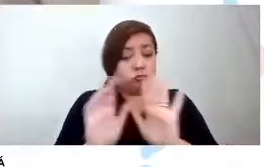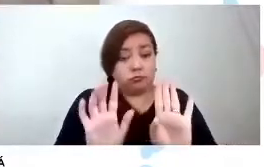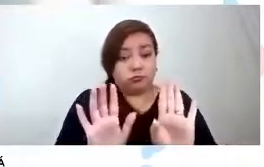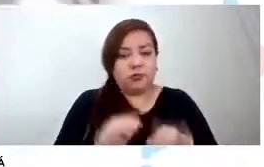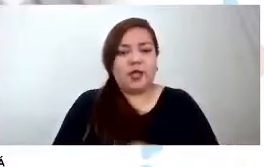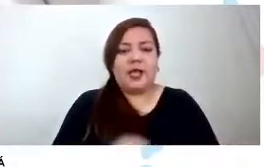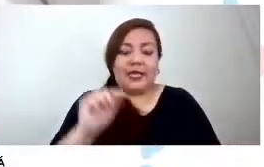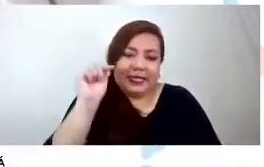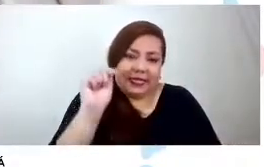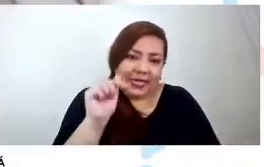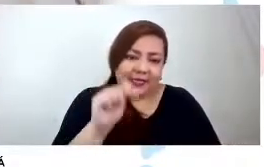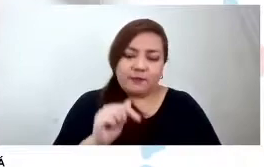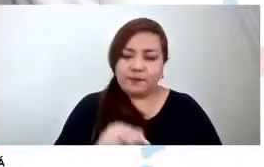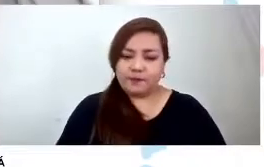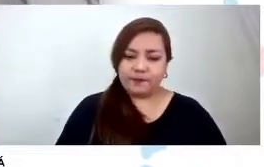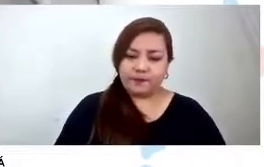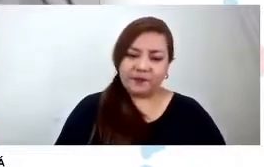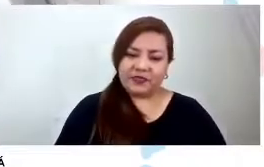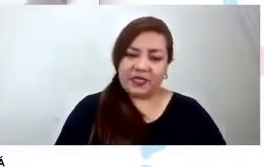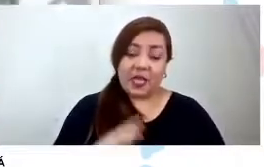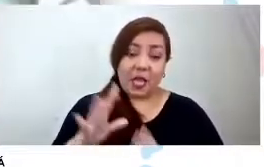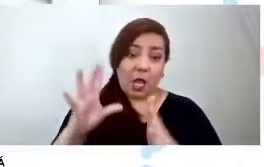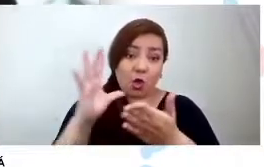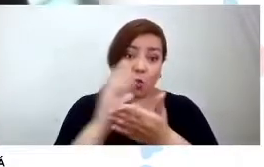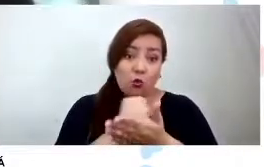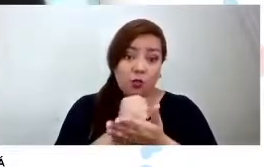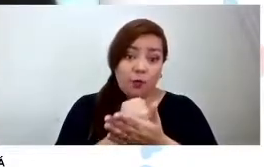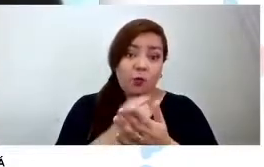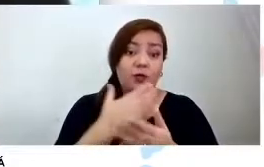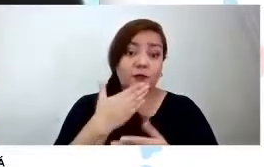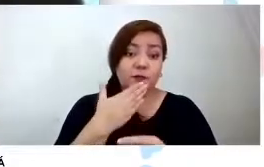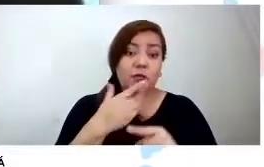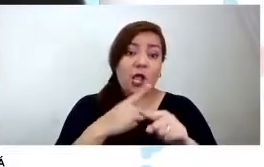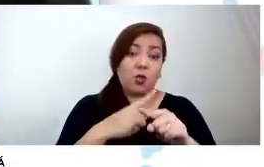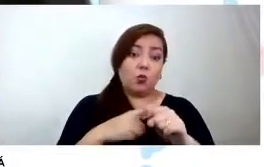vamos a encontrar que hay un desarrollo